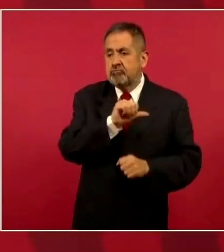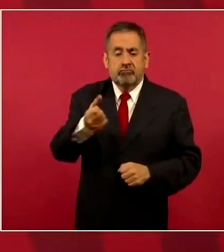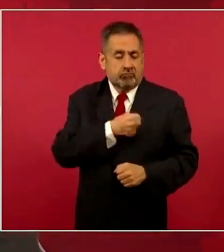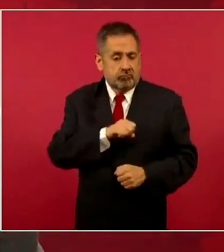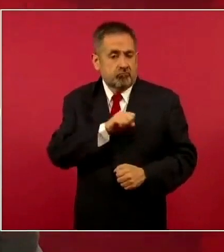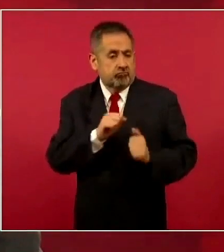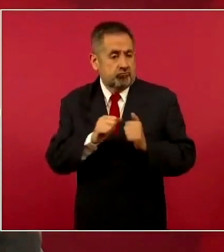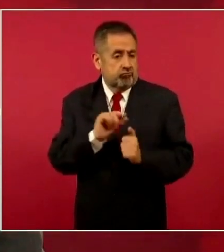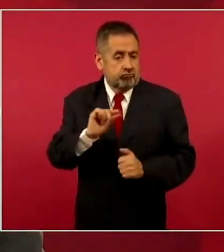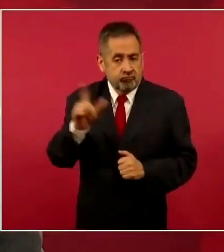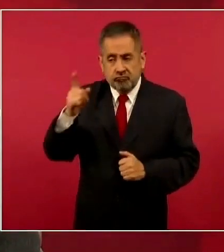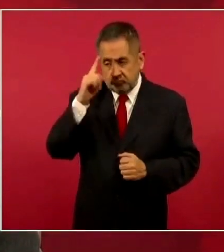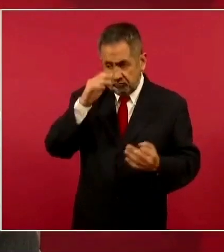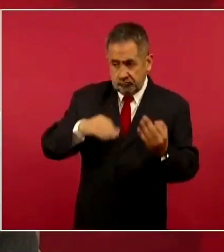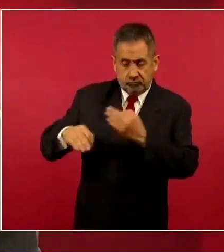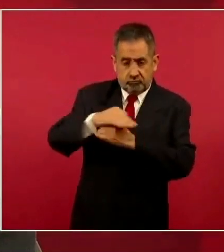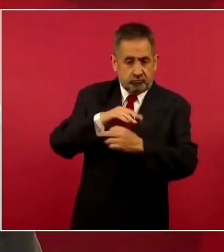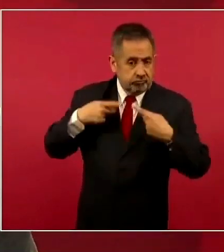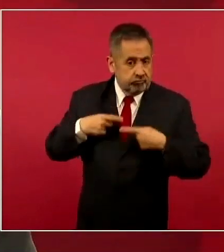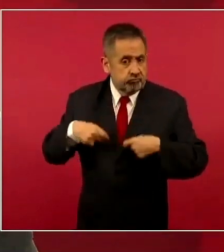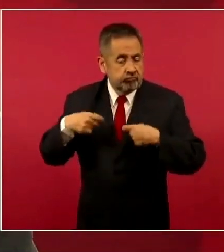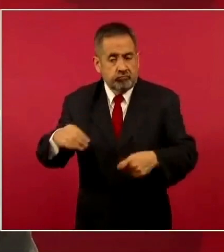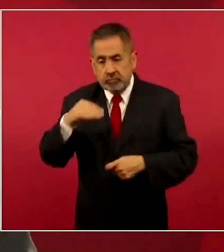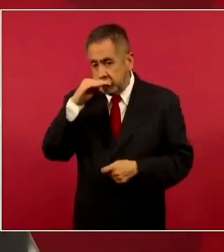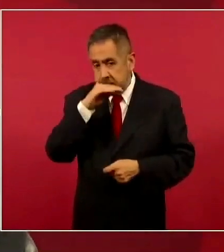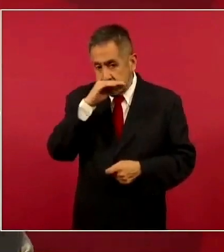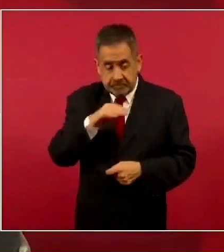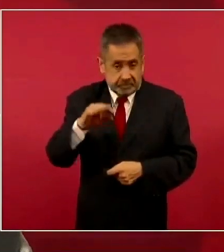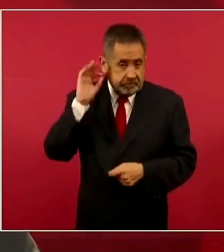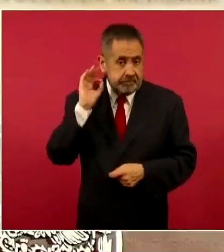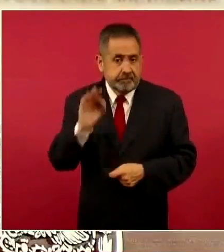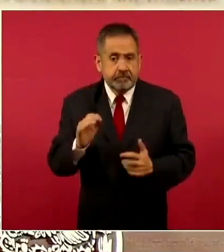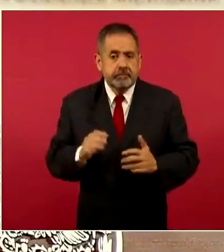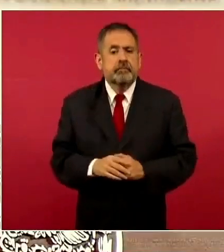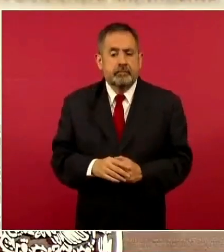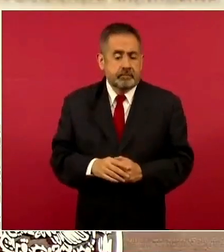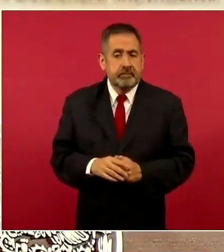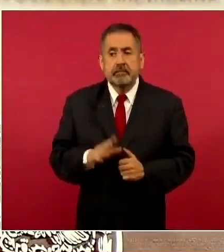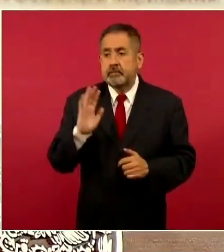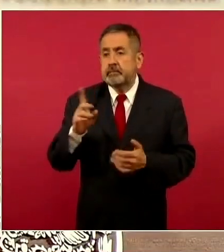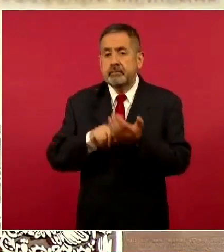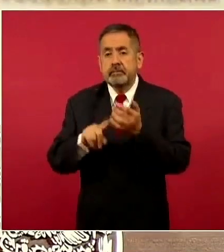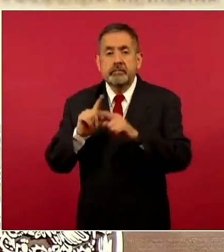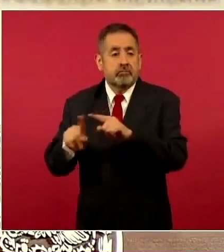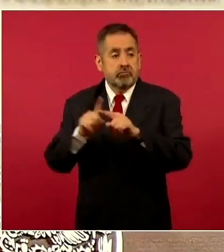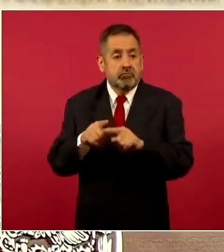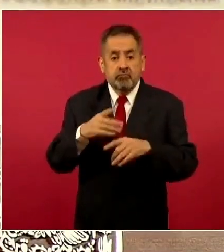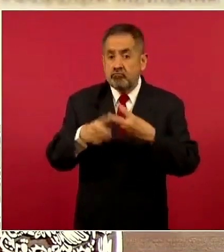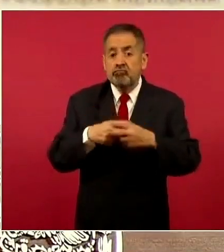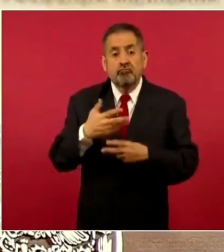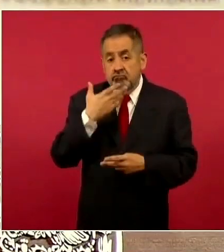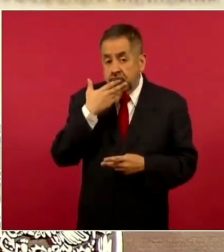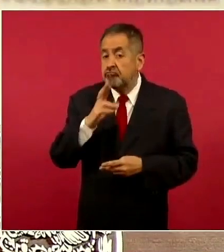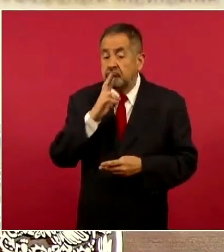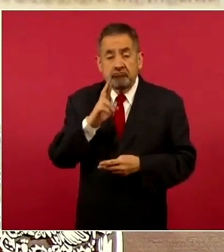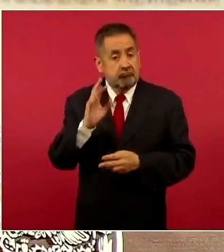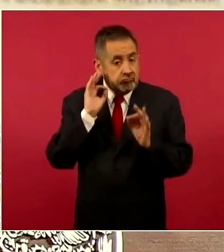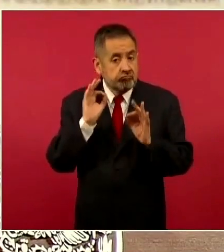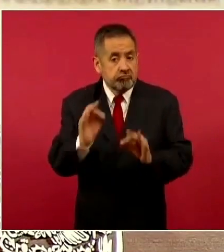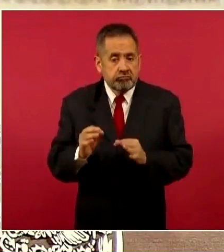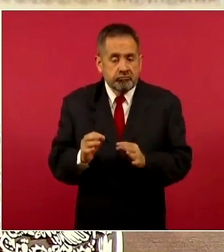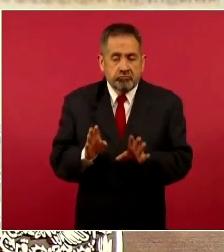calidad, universal y gratuito. Y eso ya tiene resultados en diferentes indicadores, sobre todo cualitativos, que tienen que ver